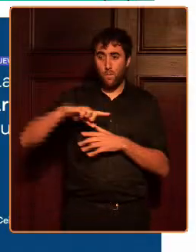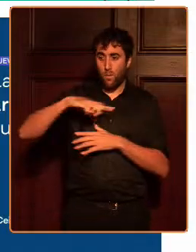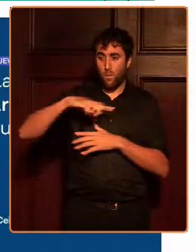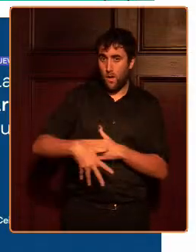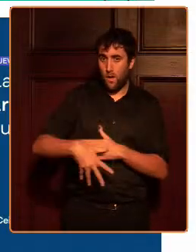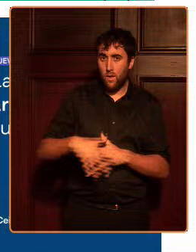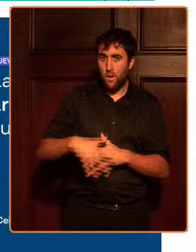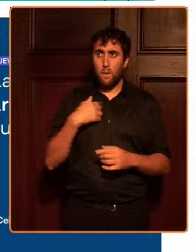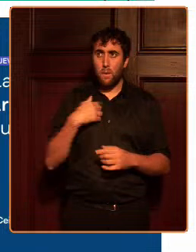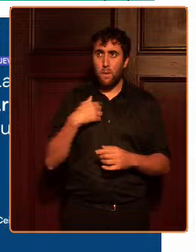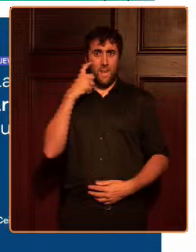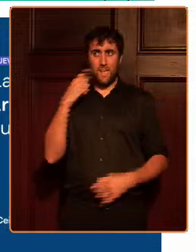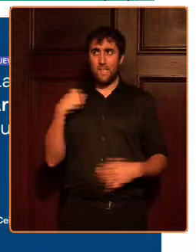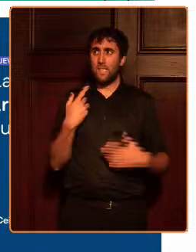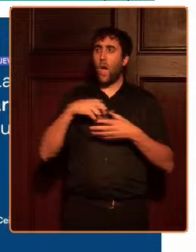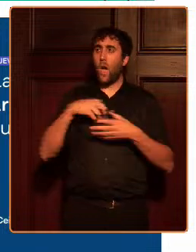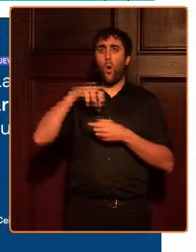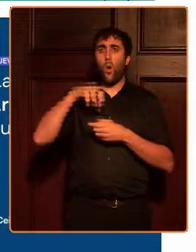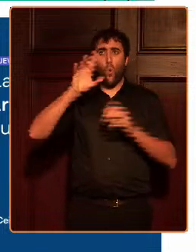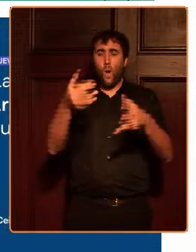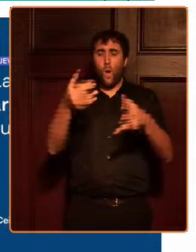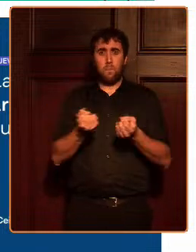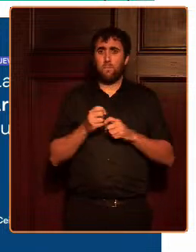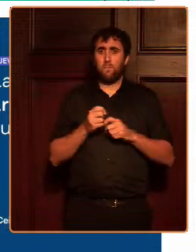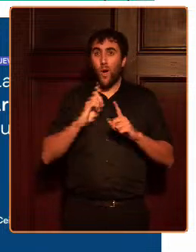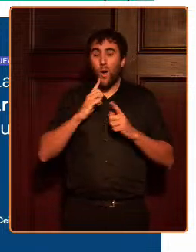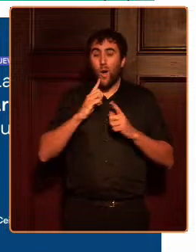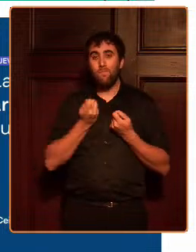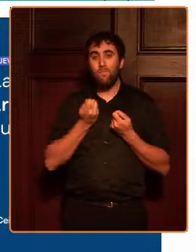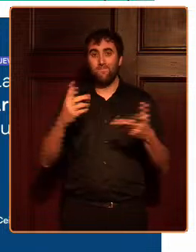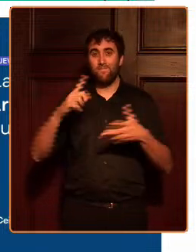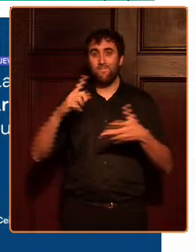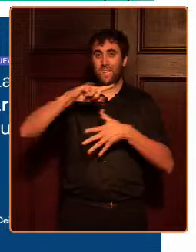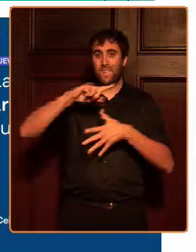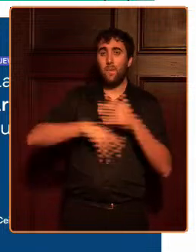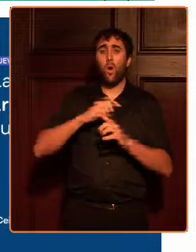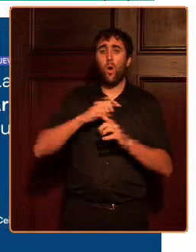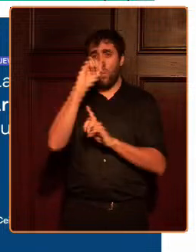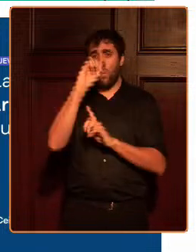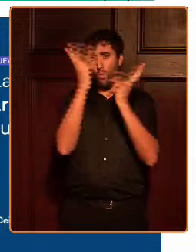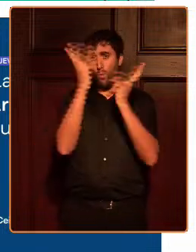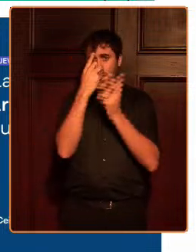desarrollamos nosotros puede aportar valor no solo en Uruguay, sino a nivel internacional.